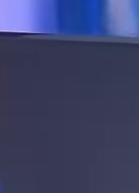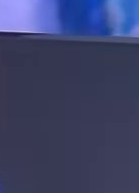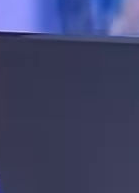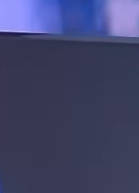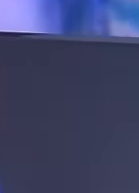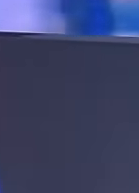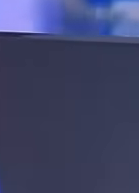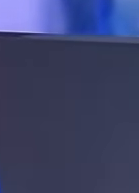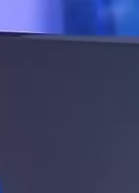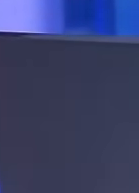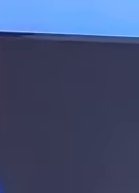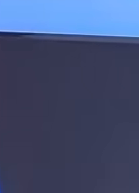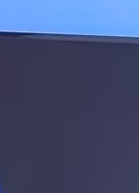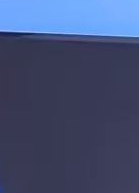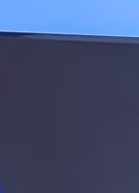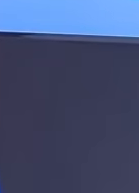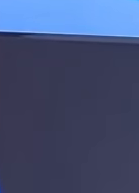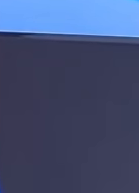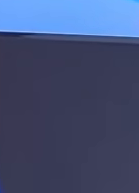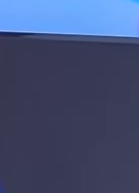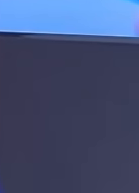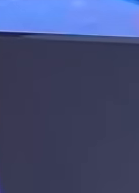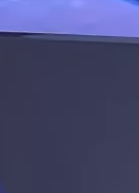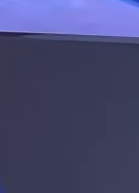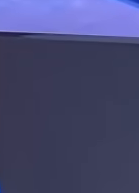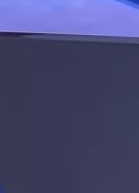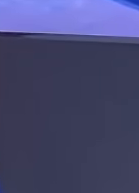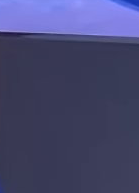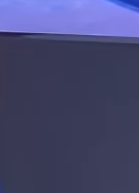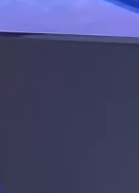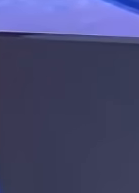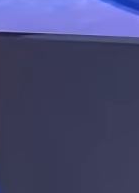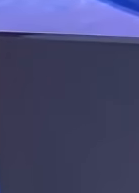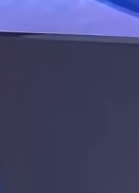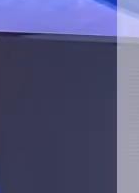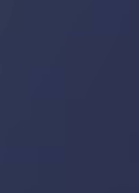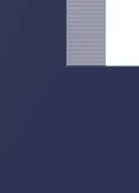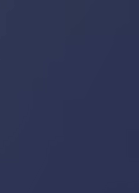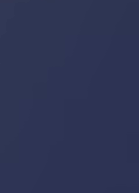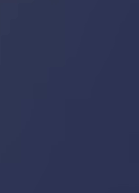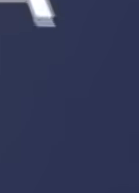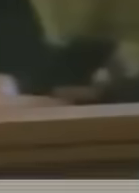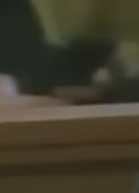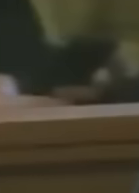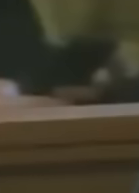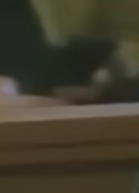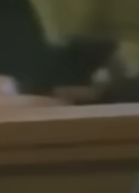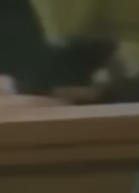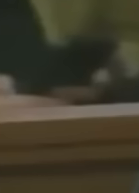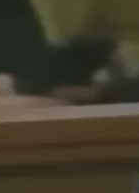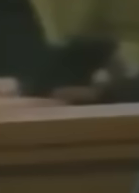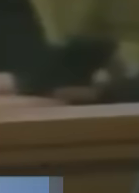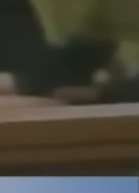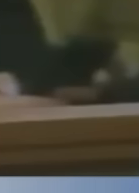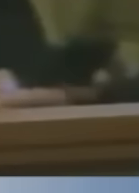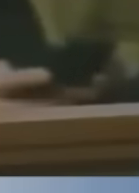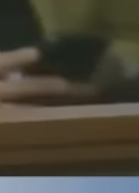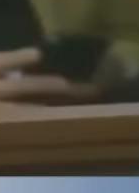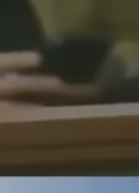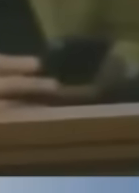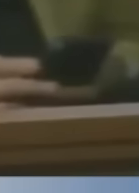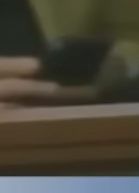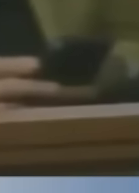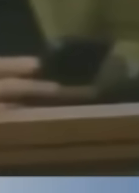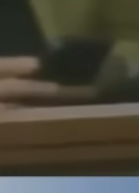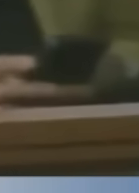algún tipo de delito. Daniela Ruiz Tagle en La Moneda. Daniela, buenas tardes. ¿Cómo están ustedes? Muy buenas